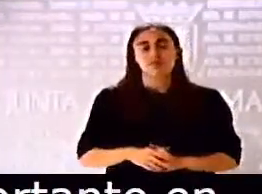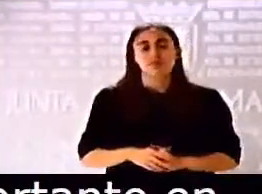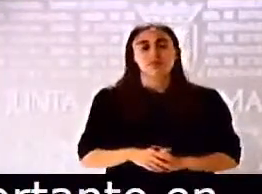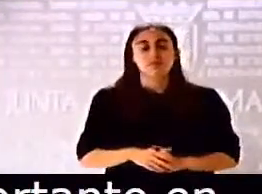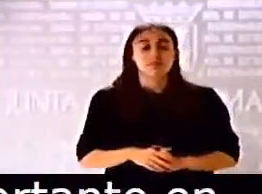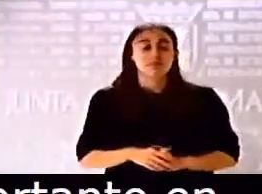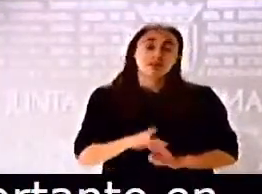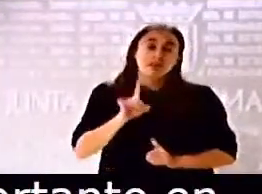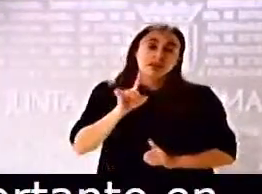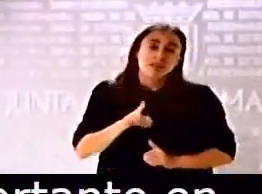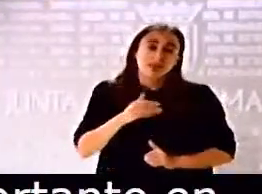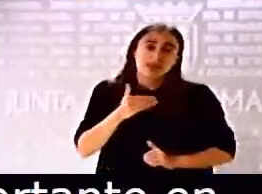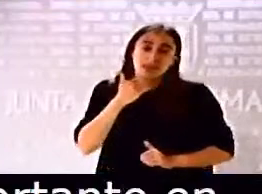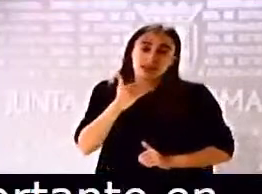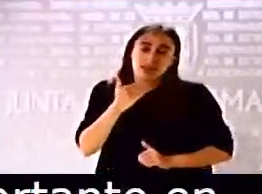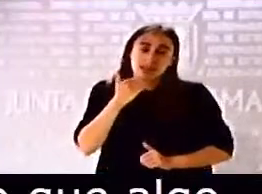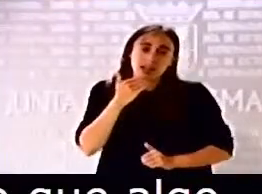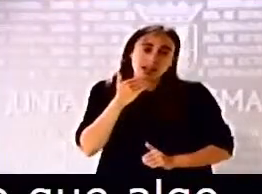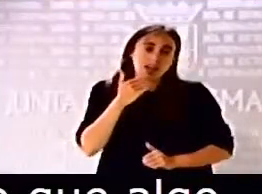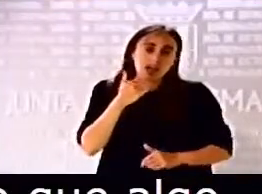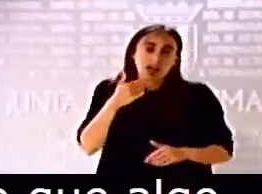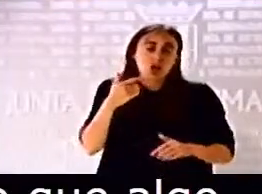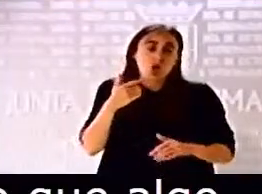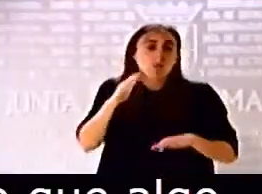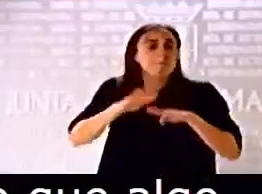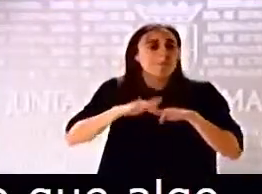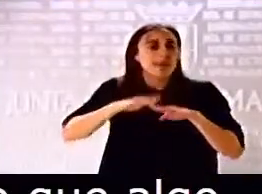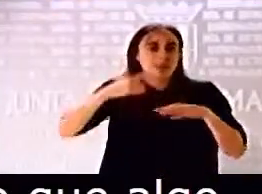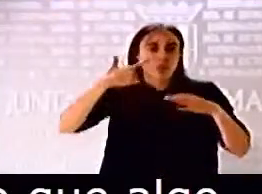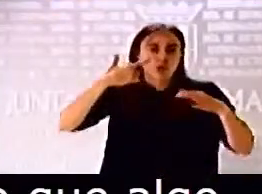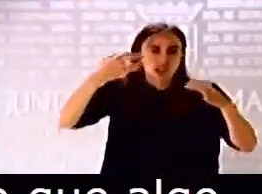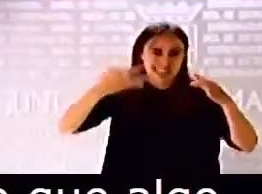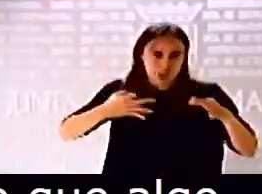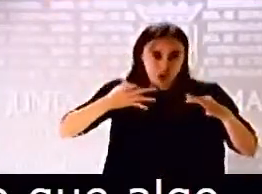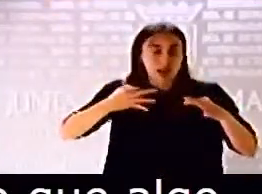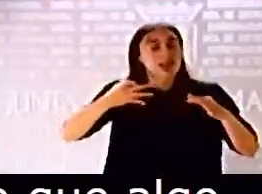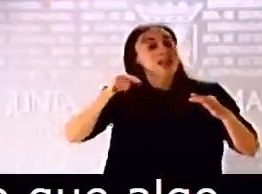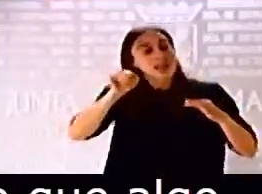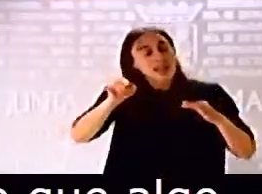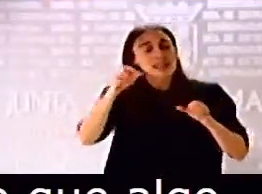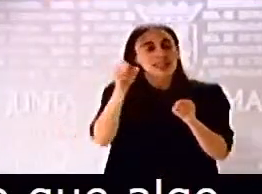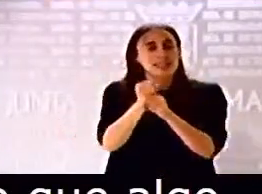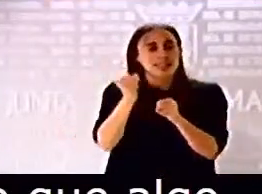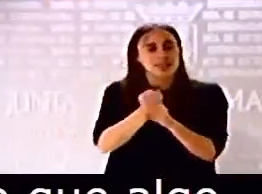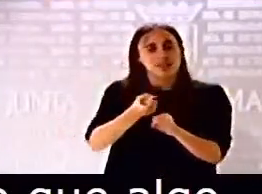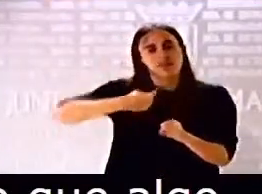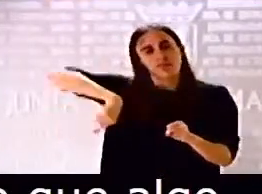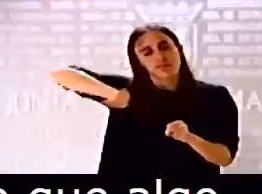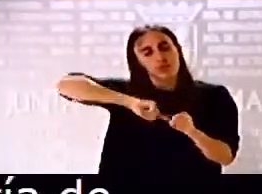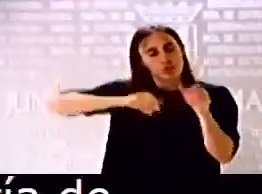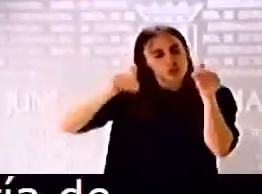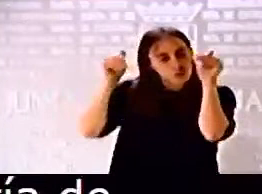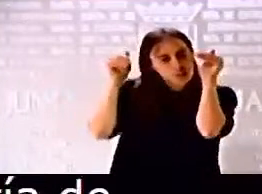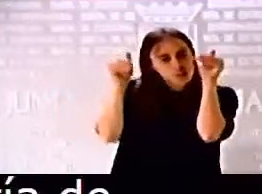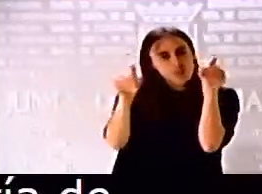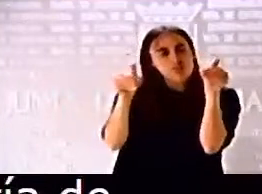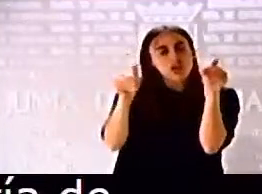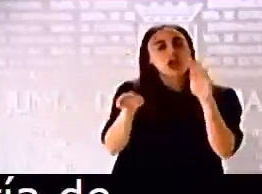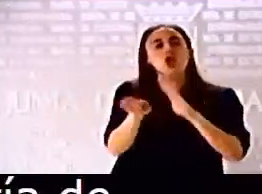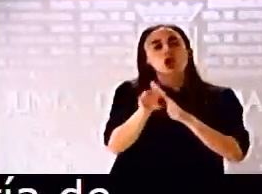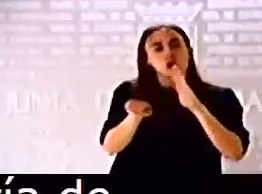y con cierta garantía de seguridad. Y en ese trabajo es en el que nos hemos empeñado en